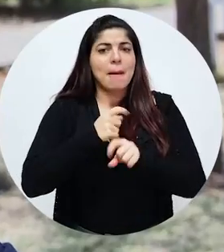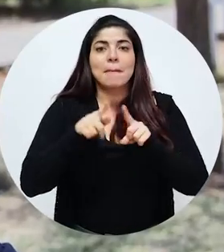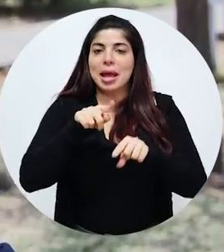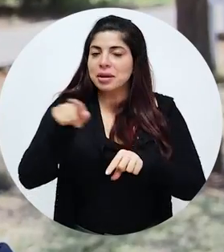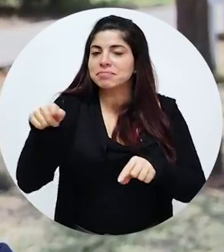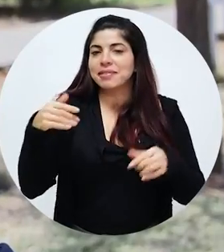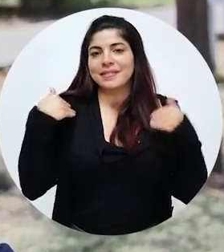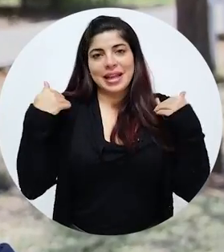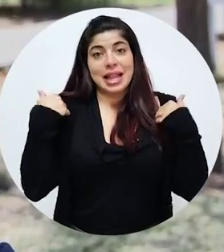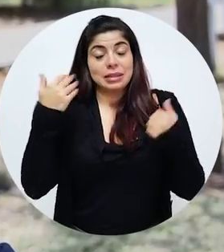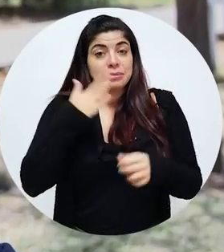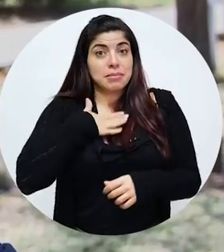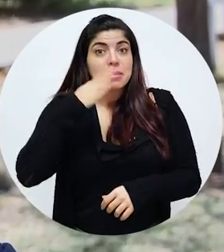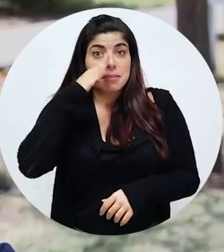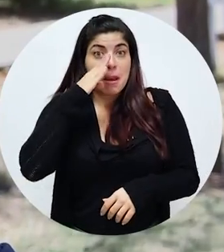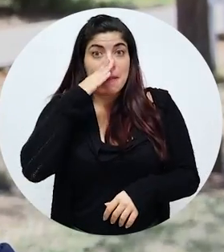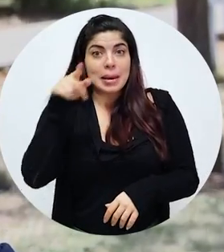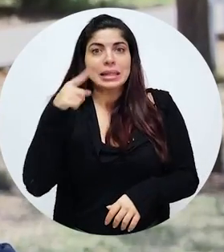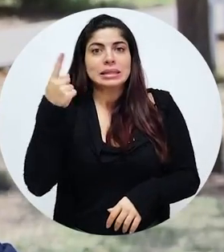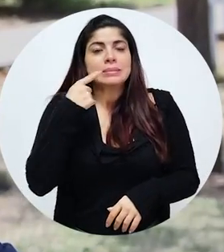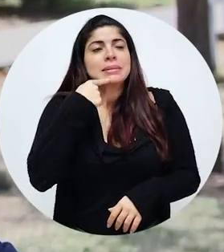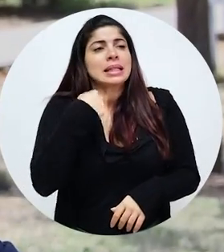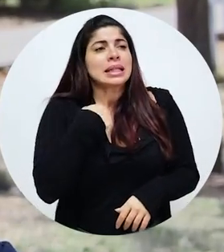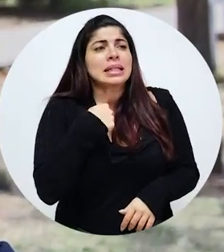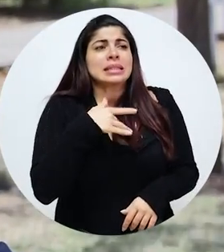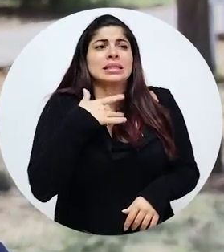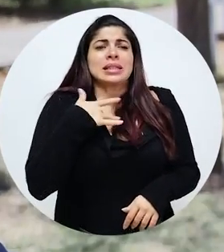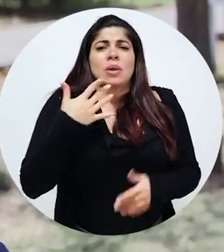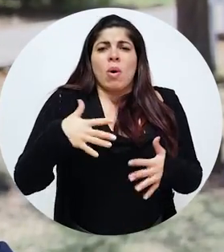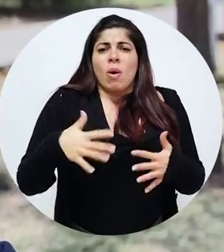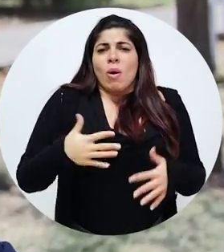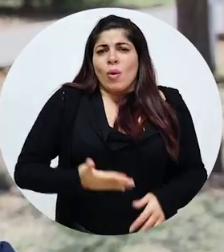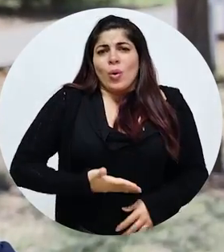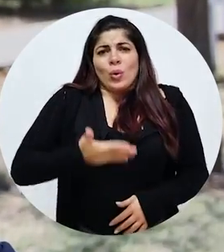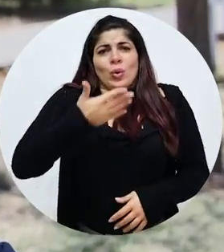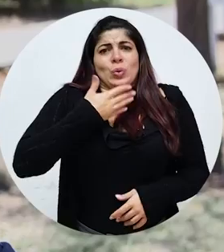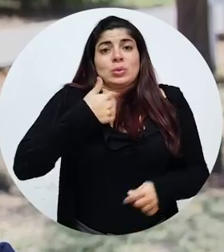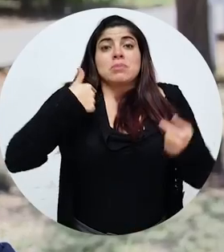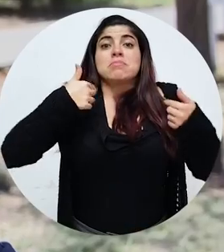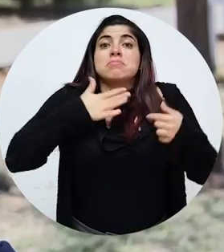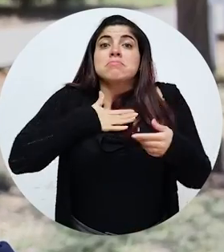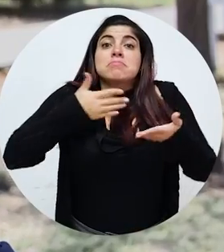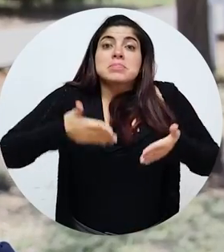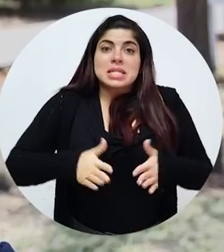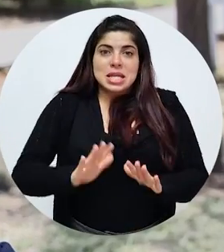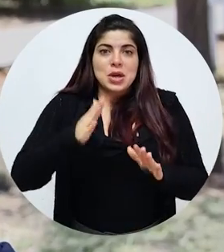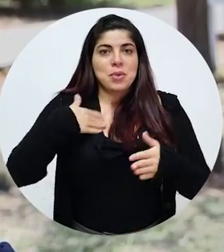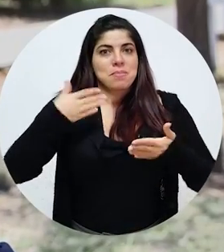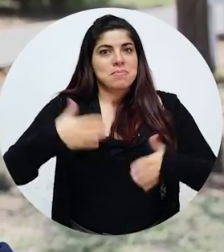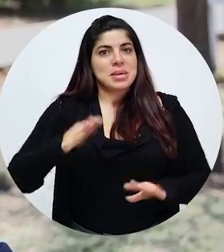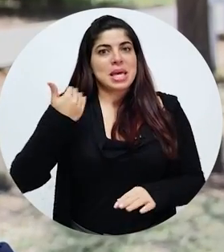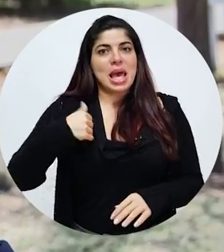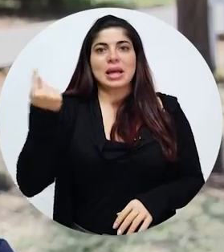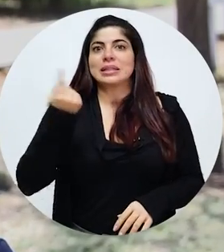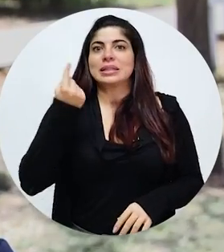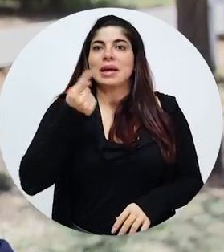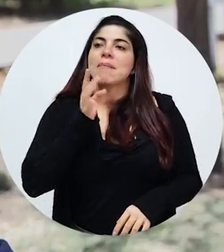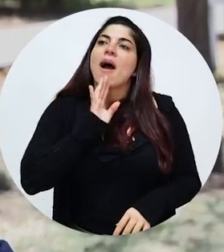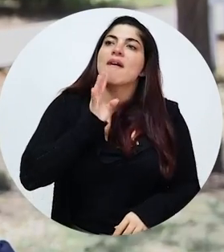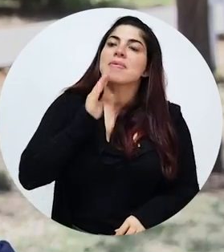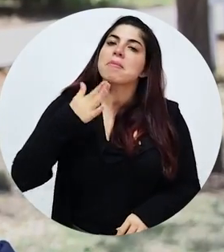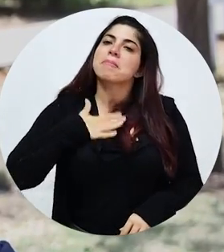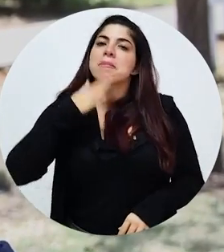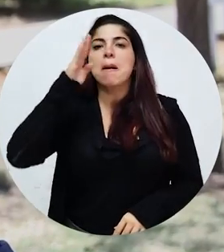mi profesión, pero ellos están felices. Mi mamá, ella siempre me dice que se siente demasiado orgullosa. Mi hijo siempre